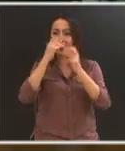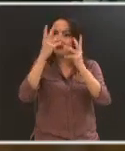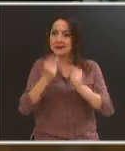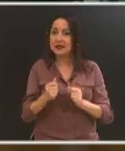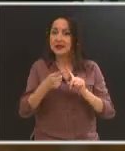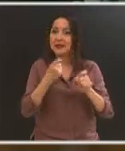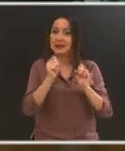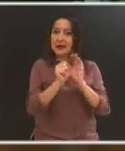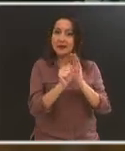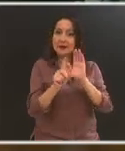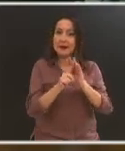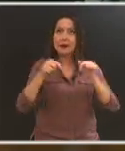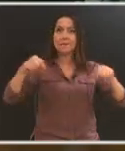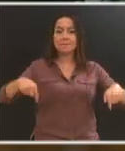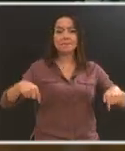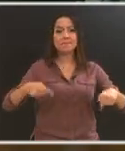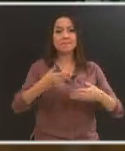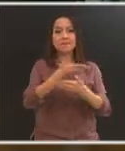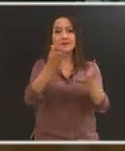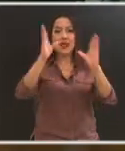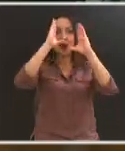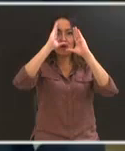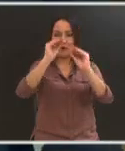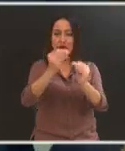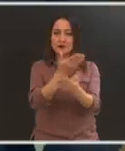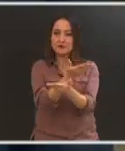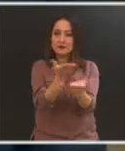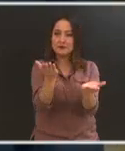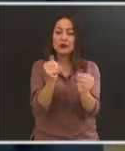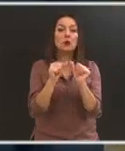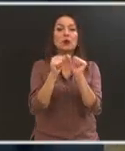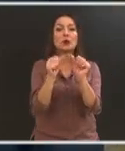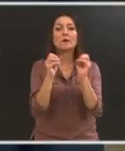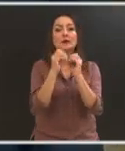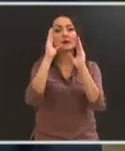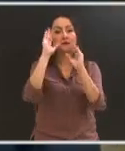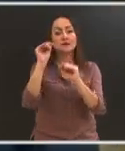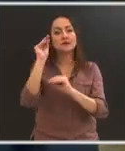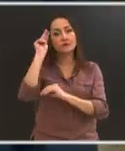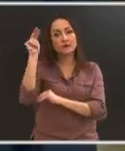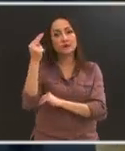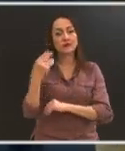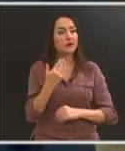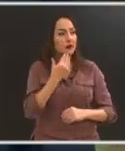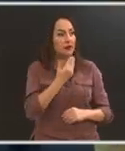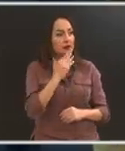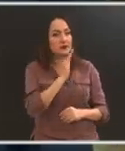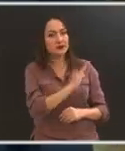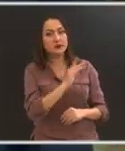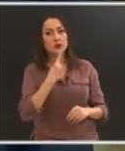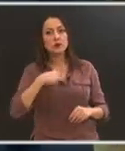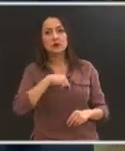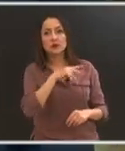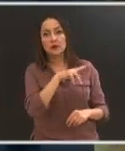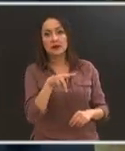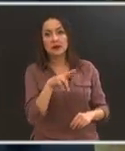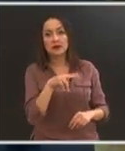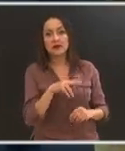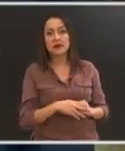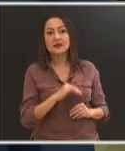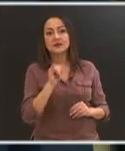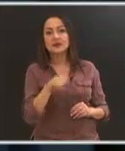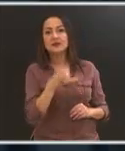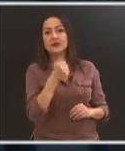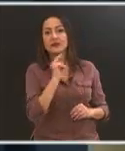Desde la Asamblea Legislativa, compañeros, el reporte que les tenemos, ustedes continúan con más noticias. Gracias a nuestro compañero